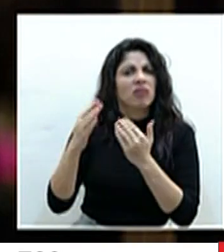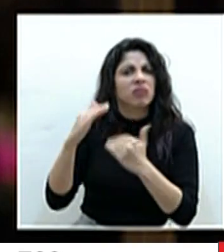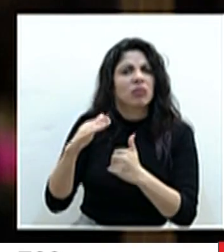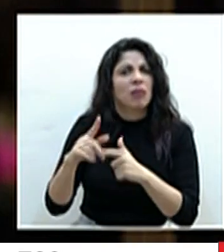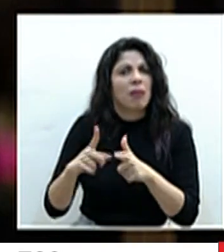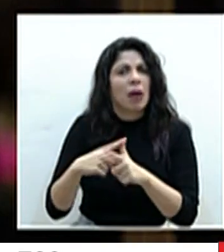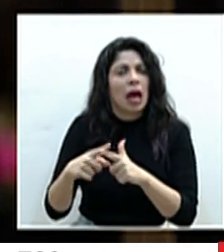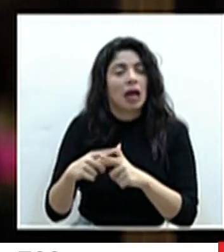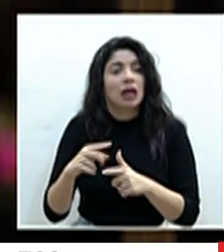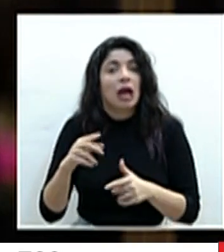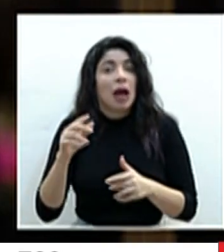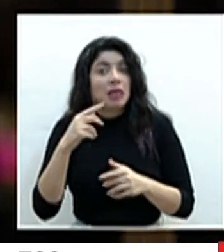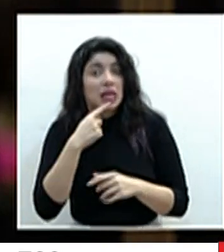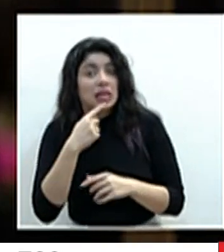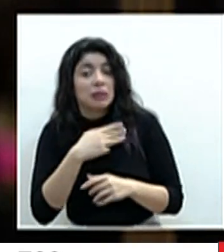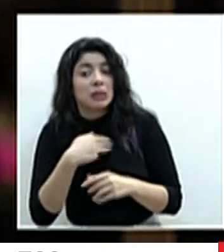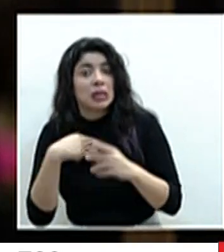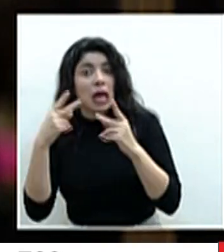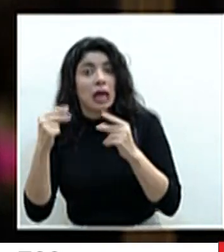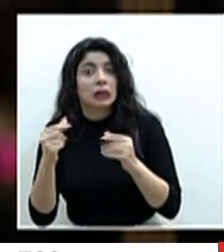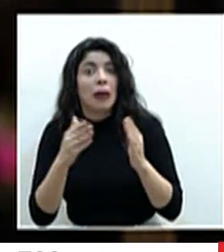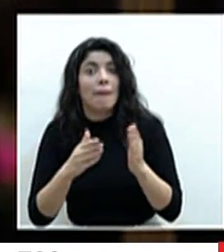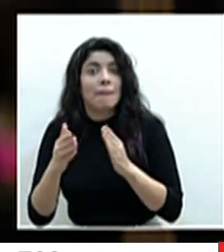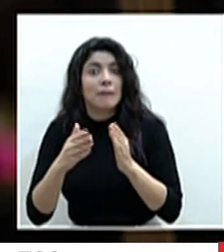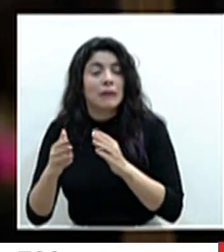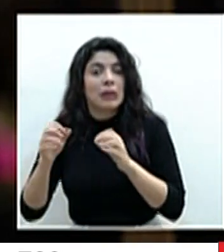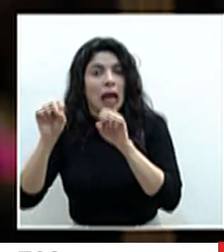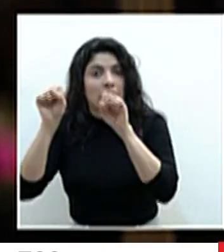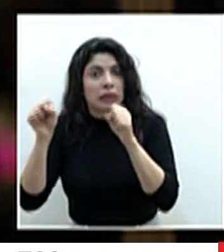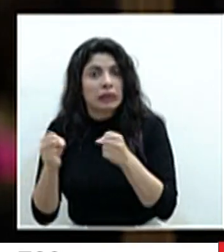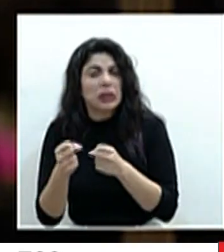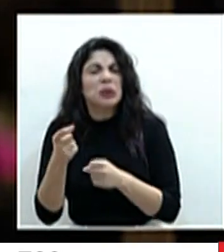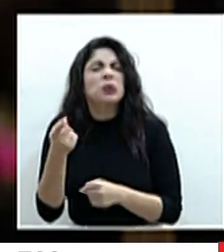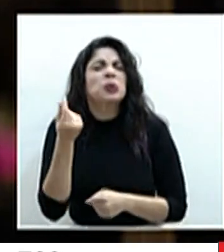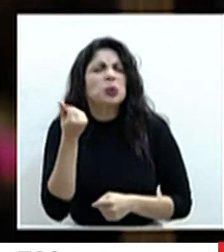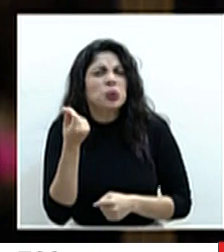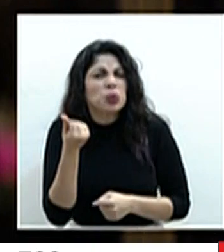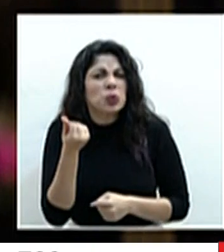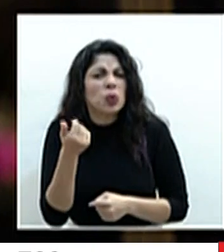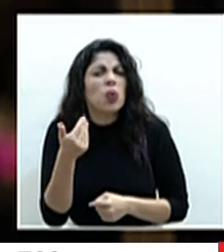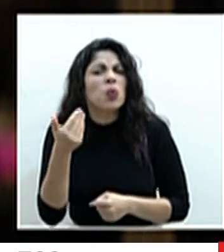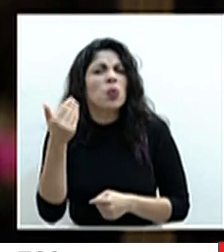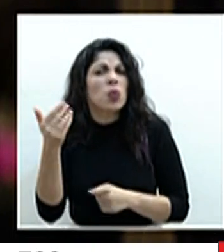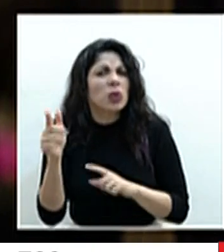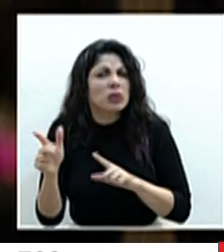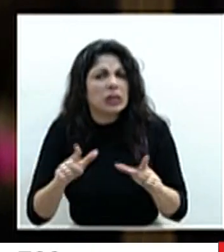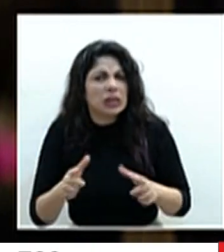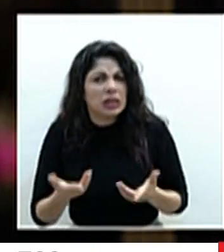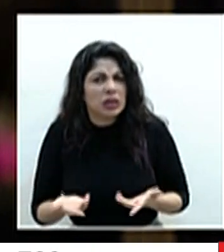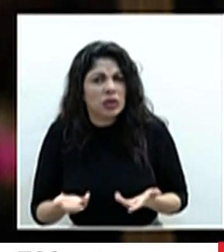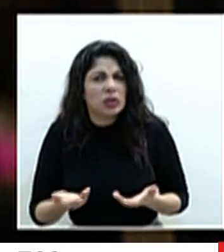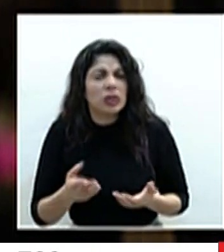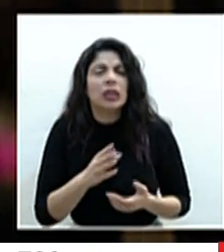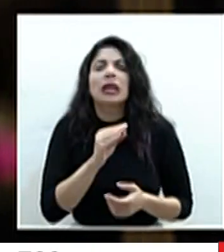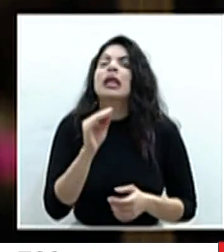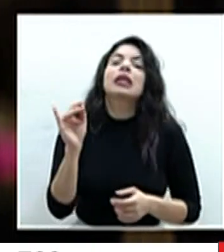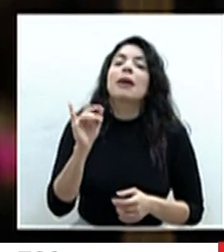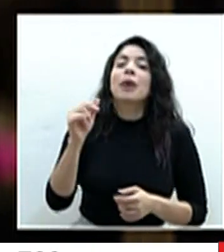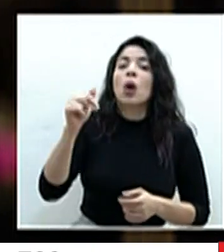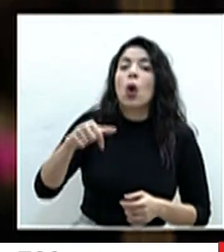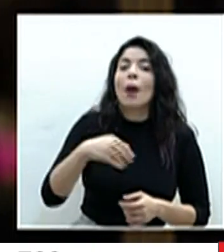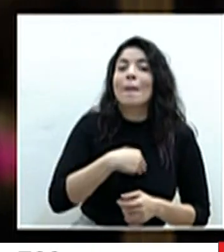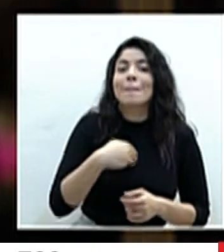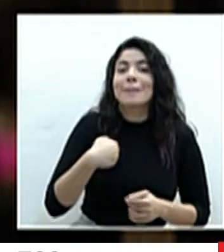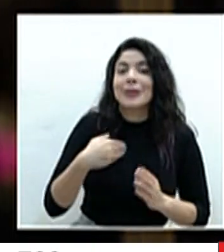Se habla de que Hacienda está preparando un nuevo recorte, de cuánto podría ser, cuándo podría llegar, y también hoy el ministro